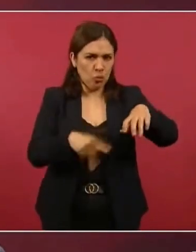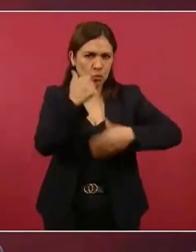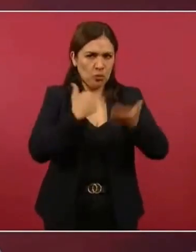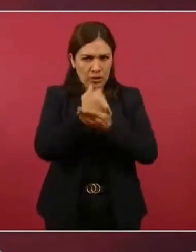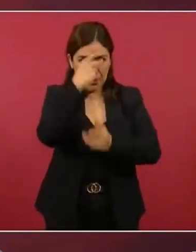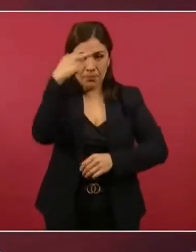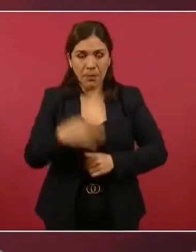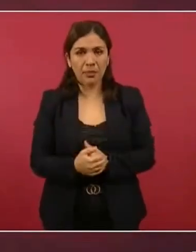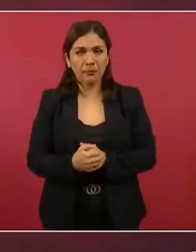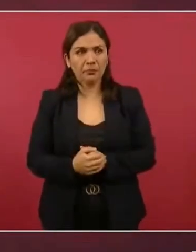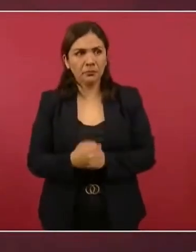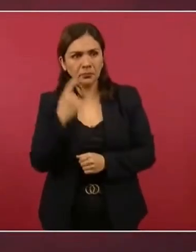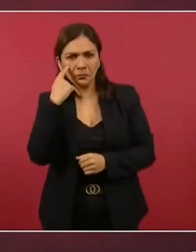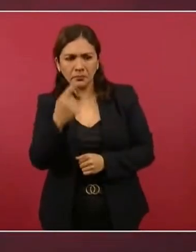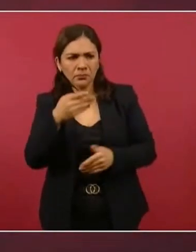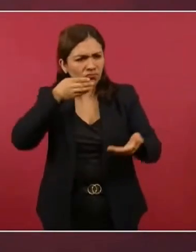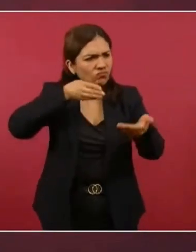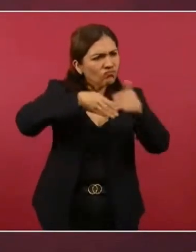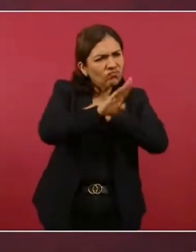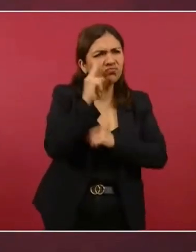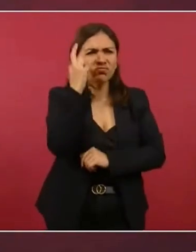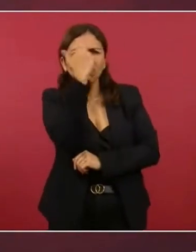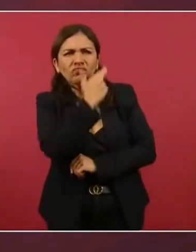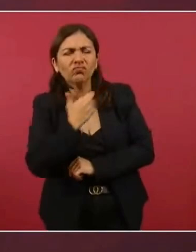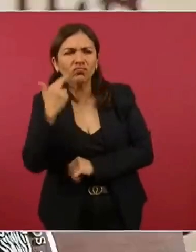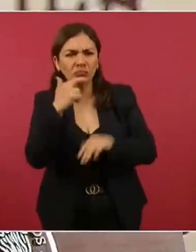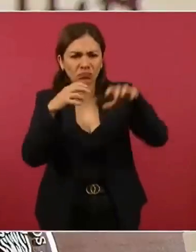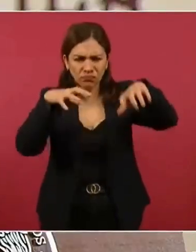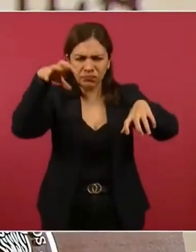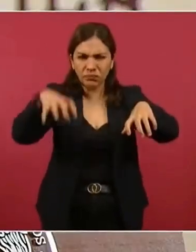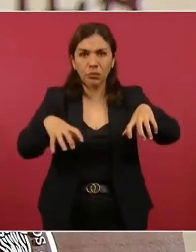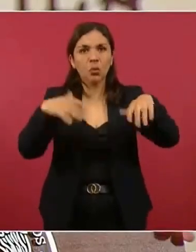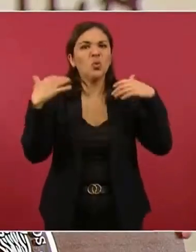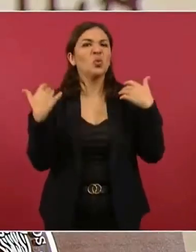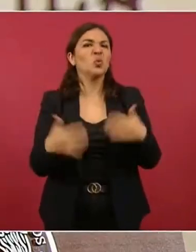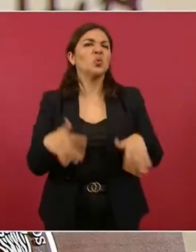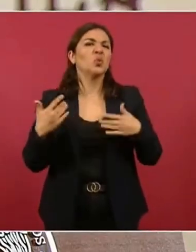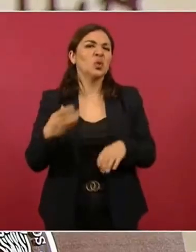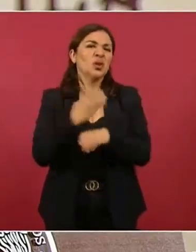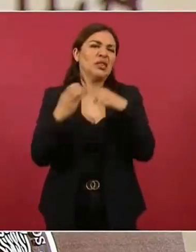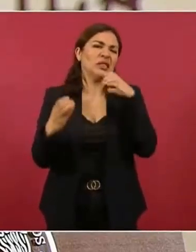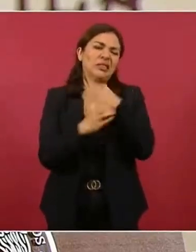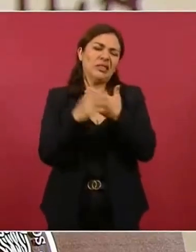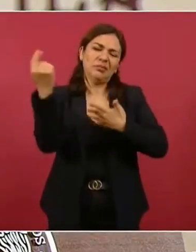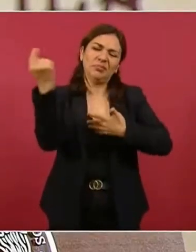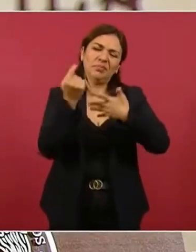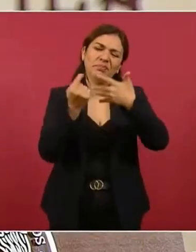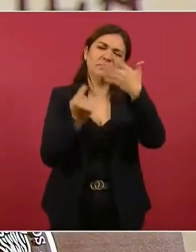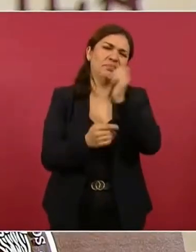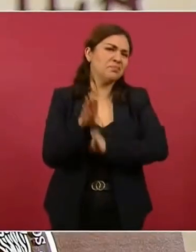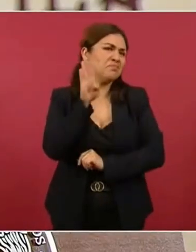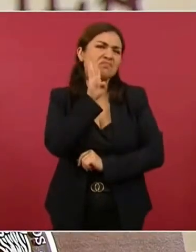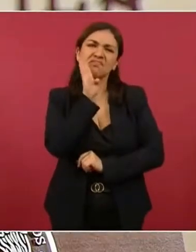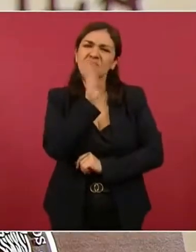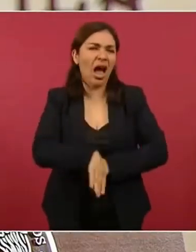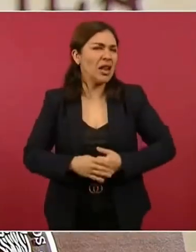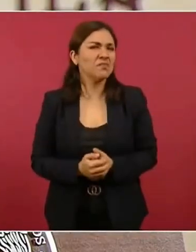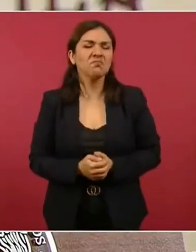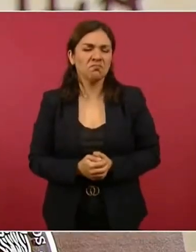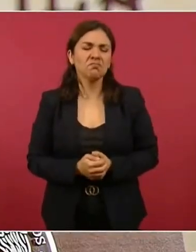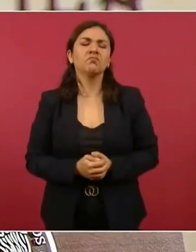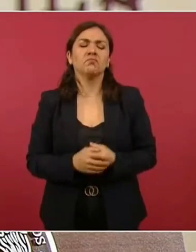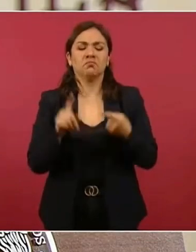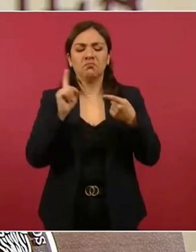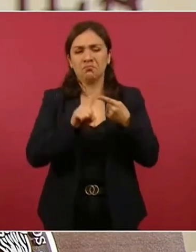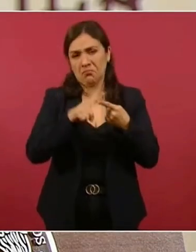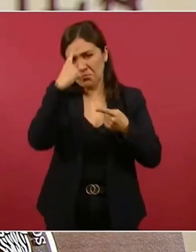se encontraron múltiples anomalías preocupantes. Algunas tienen que ver con la fabricación misma de los